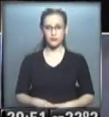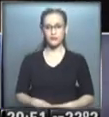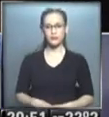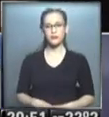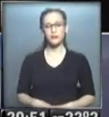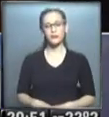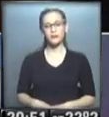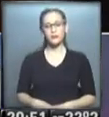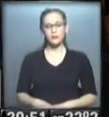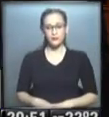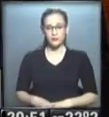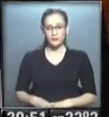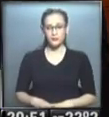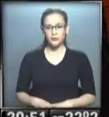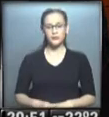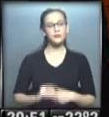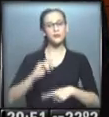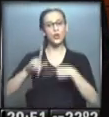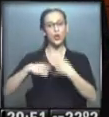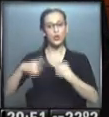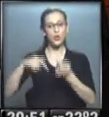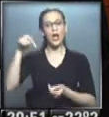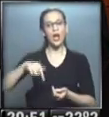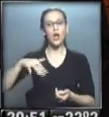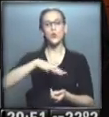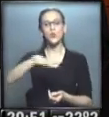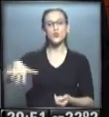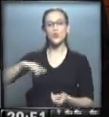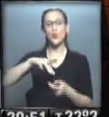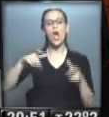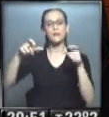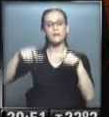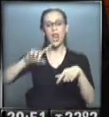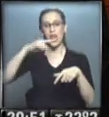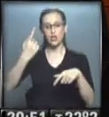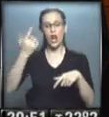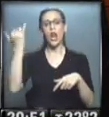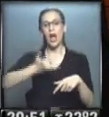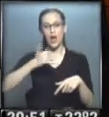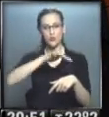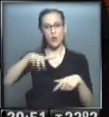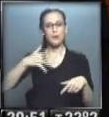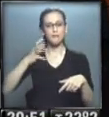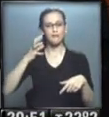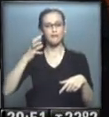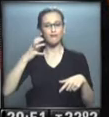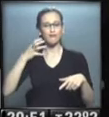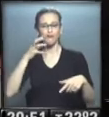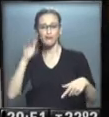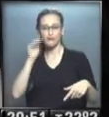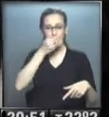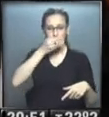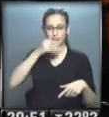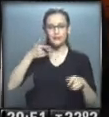Silvia, así es. Bueno, continuamos aquí en la puerta del Estadio Nacional, donde funcionaba un centro clandestino de detención durante los años de la